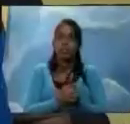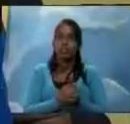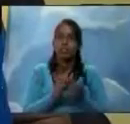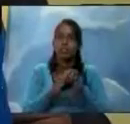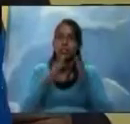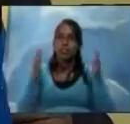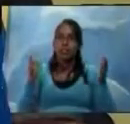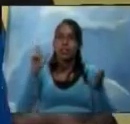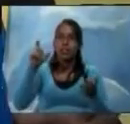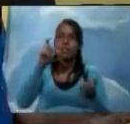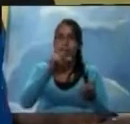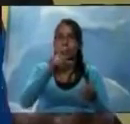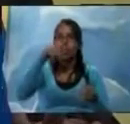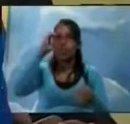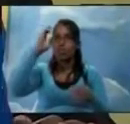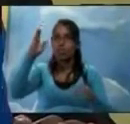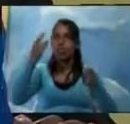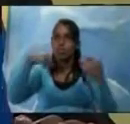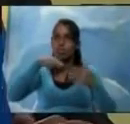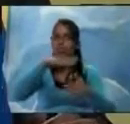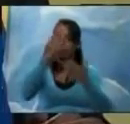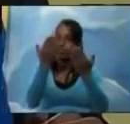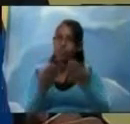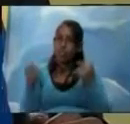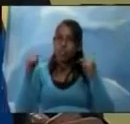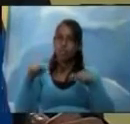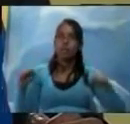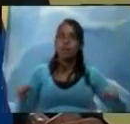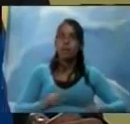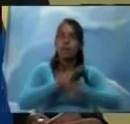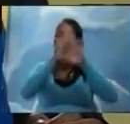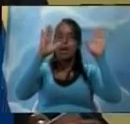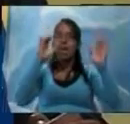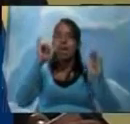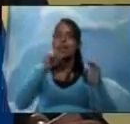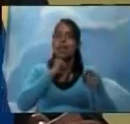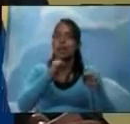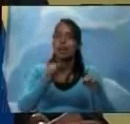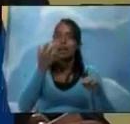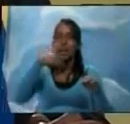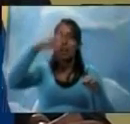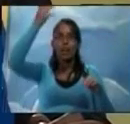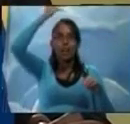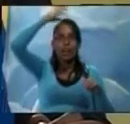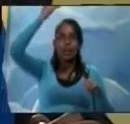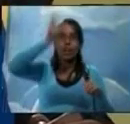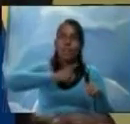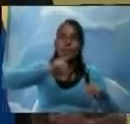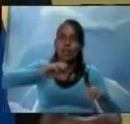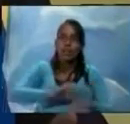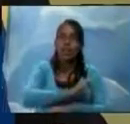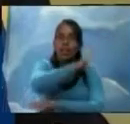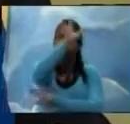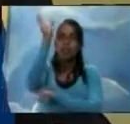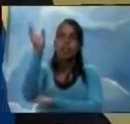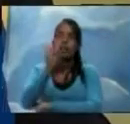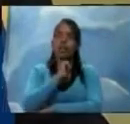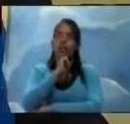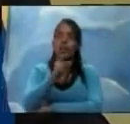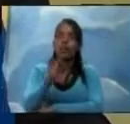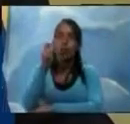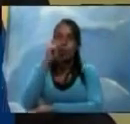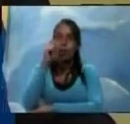Gran enseñanza Dios nos está dando en esta mañana, y es que el reino de los cielos es como un hombre